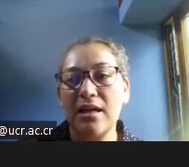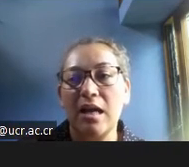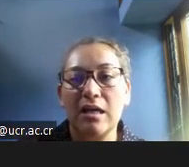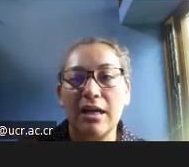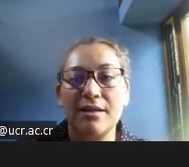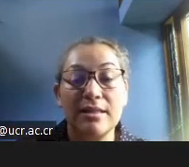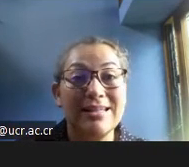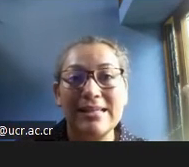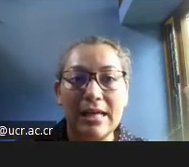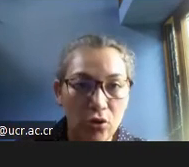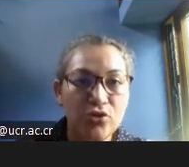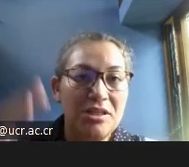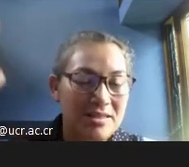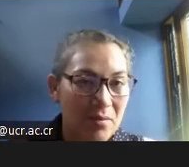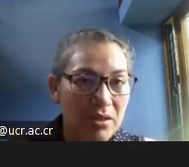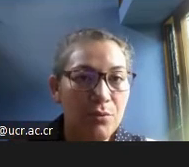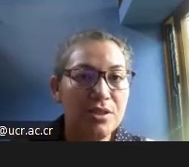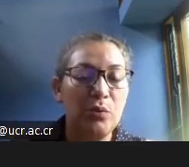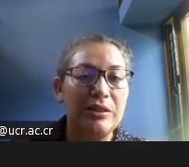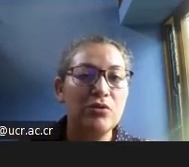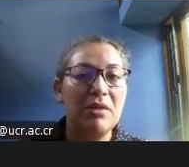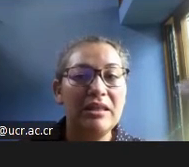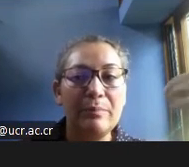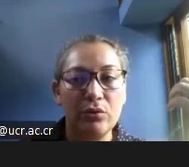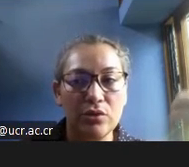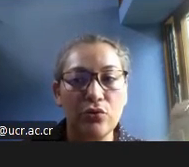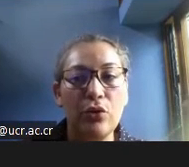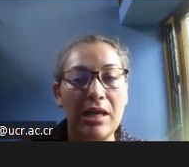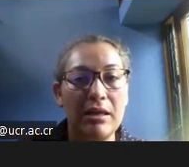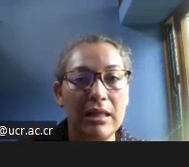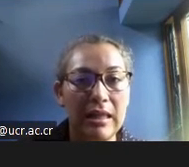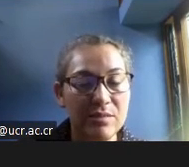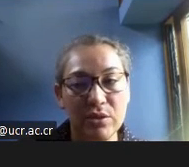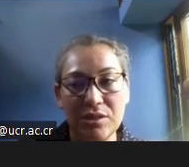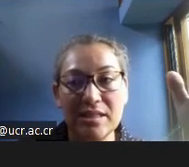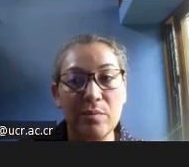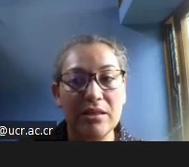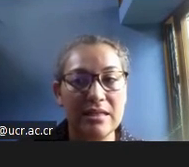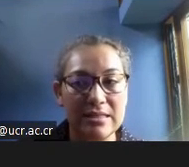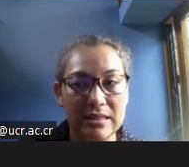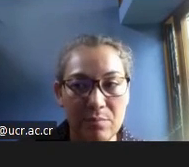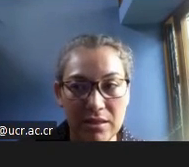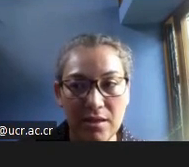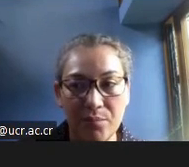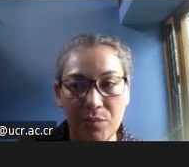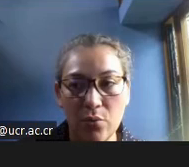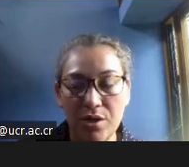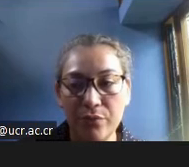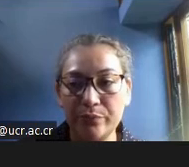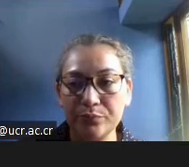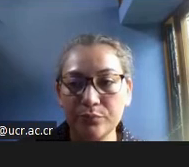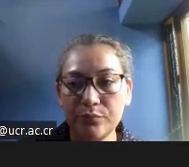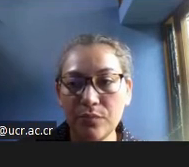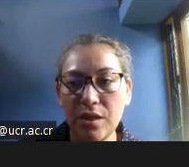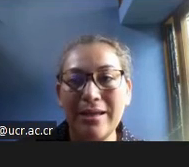personas que no son necesariamente nuestra población meta, pero que son las personas expertas en esta temática, ¿de